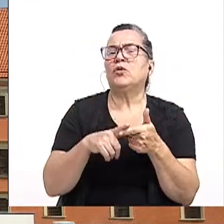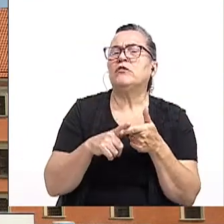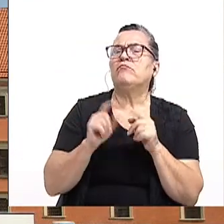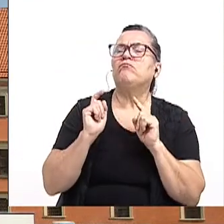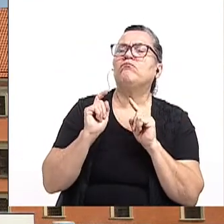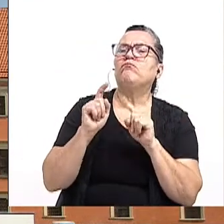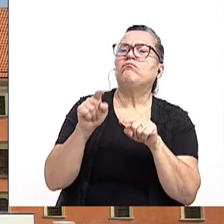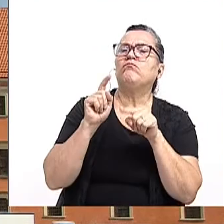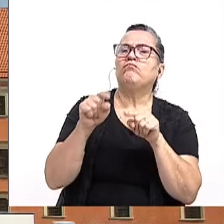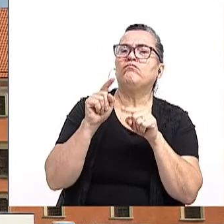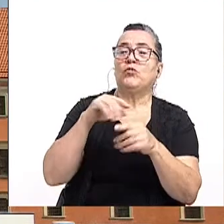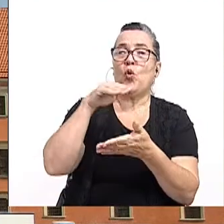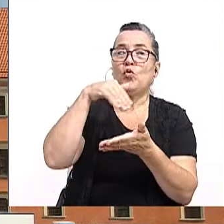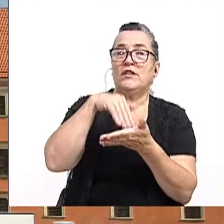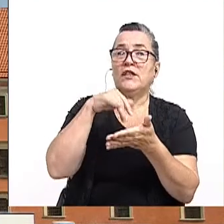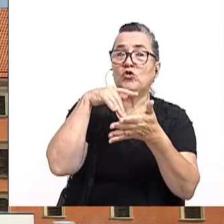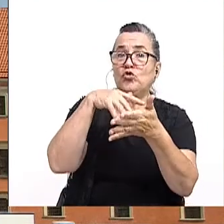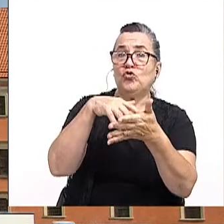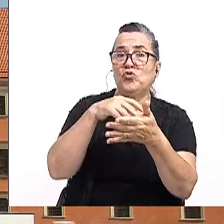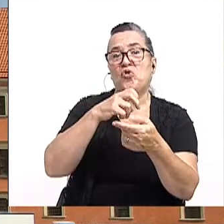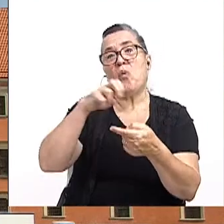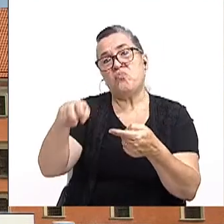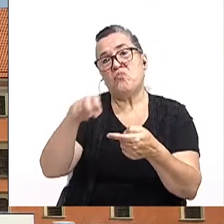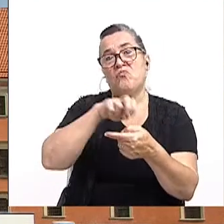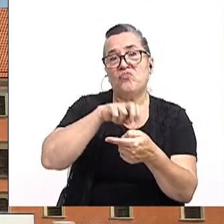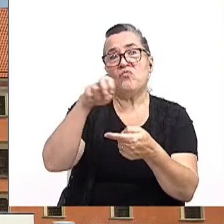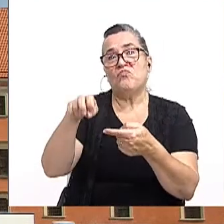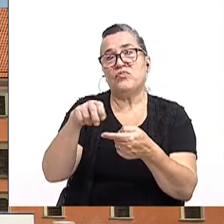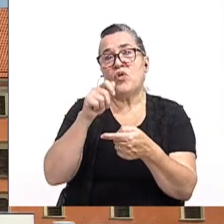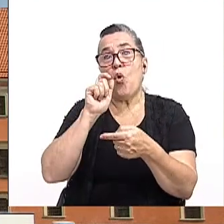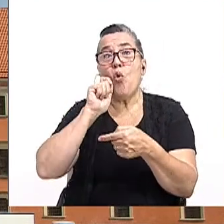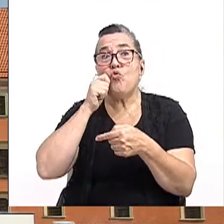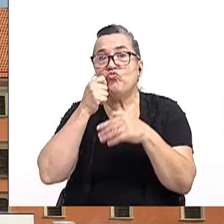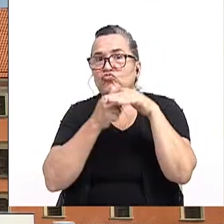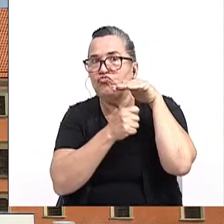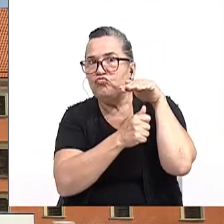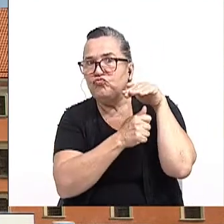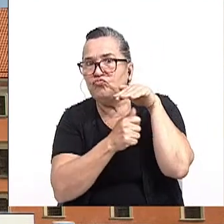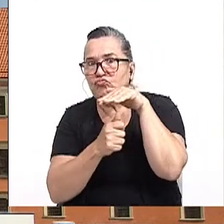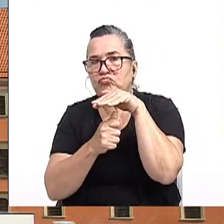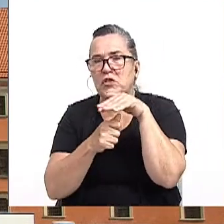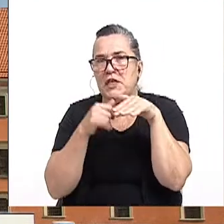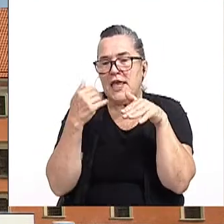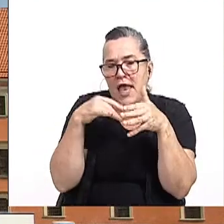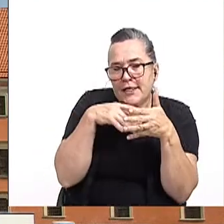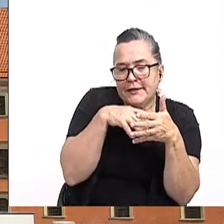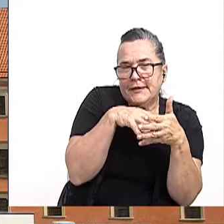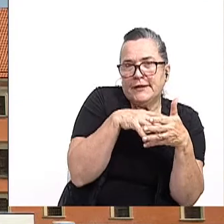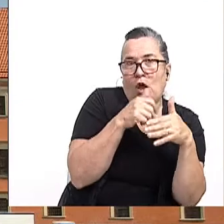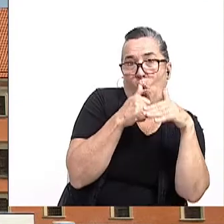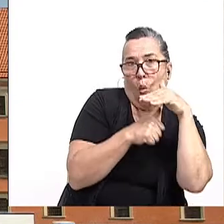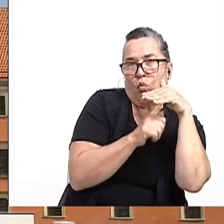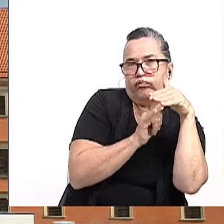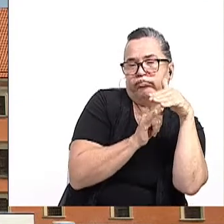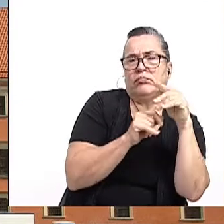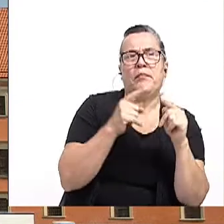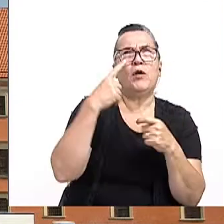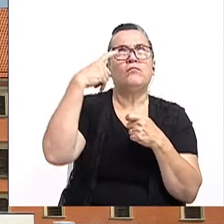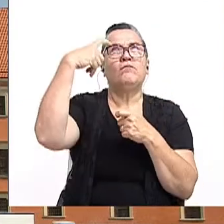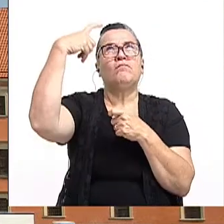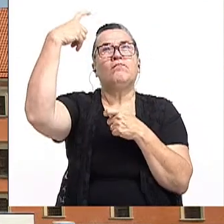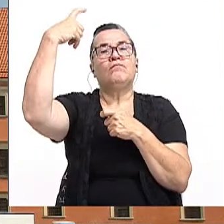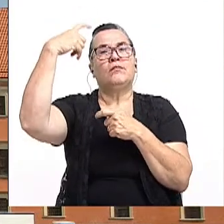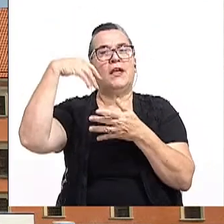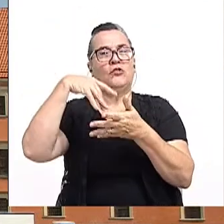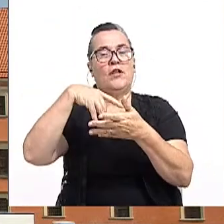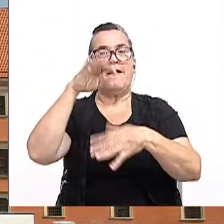asistía a un centro de estudio itinerante, clandestino, y ahí seguía preparándose, pero su sueño era estudiar